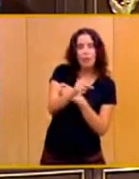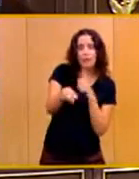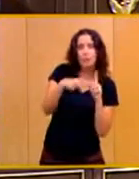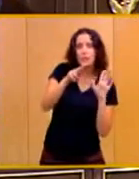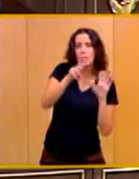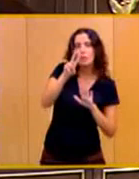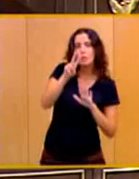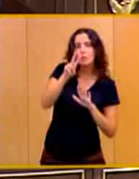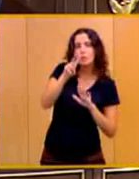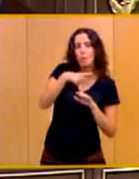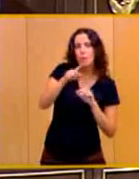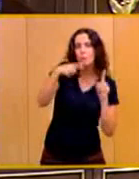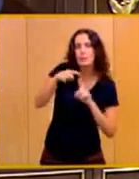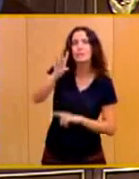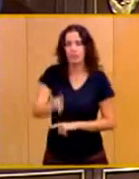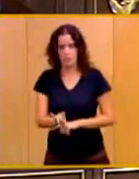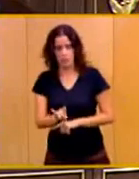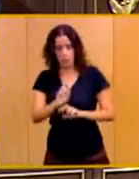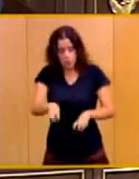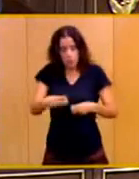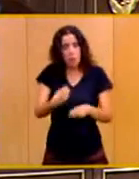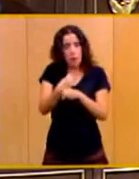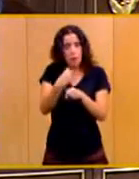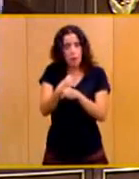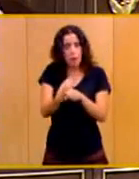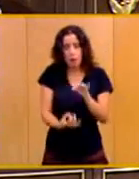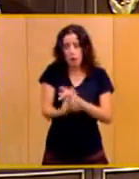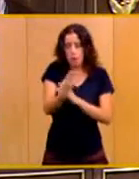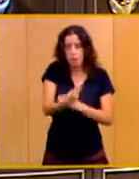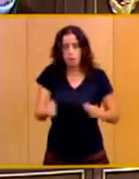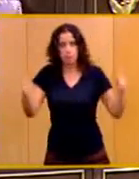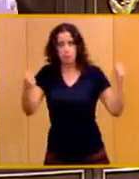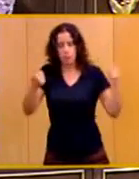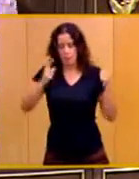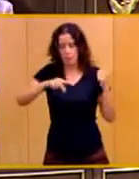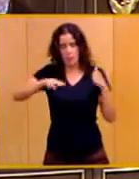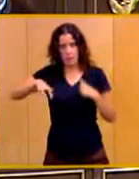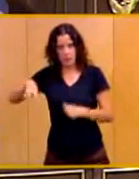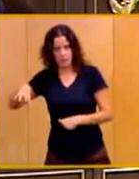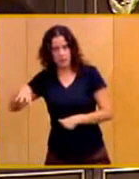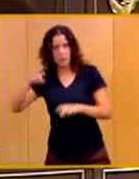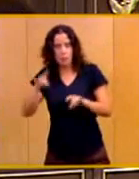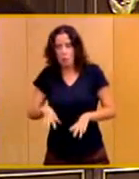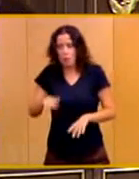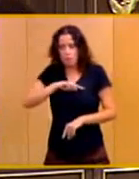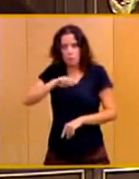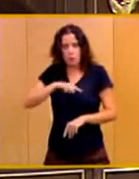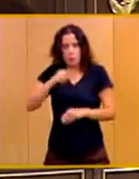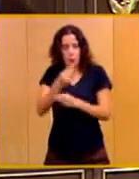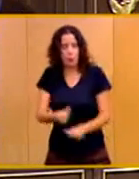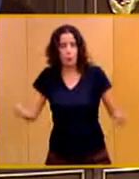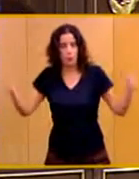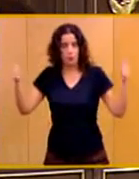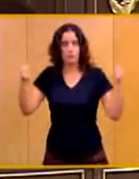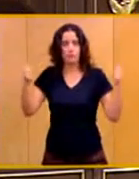La reforma laboral ha aparecido y desaparecido durante unos meses como una especie de guadiana. Los